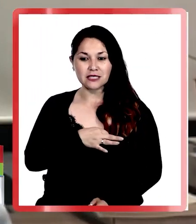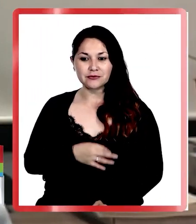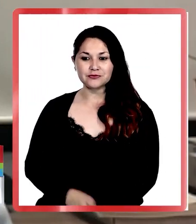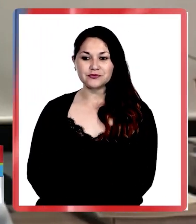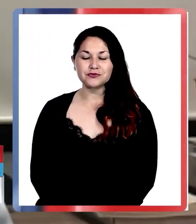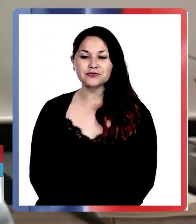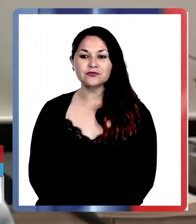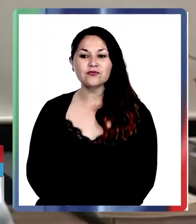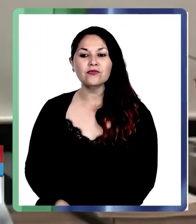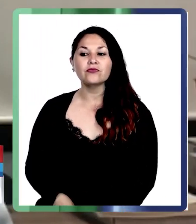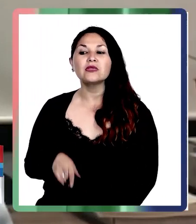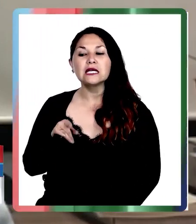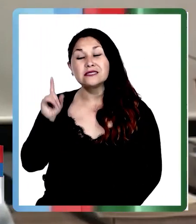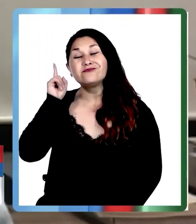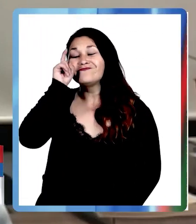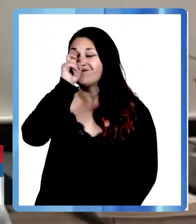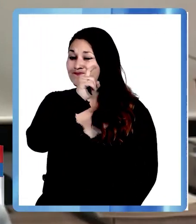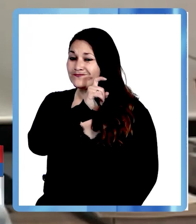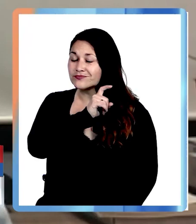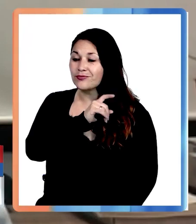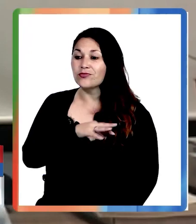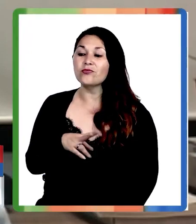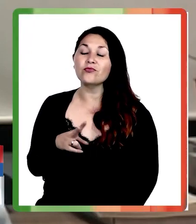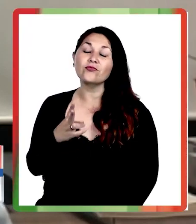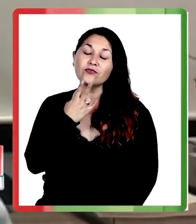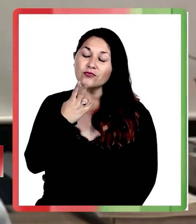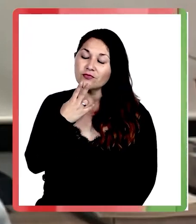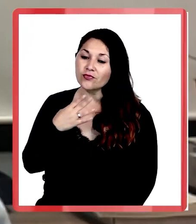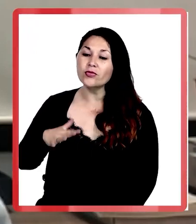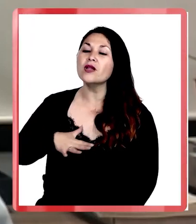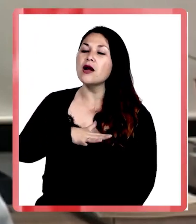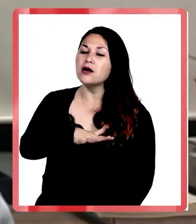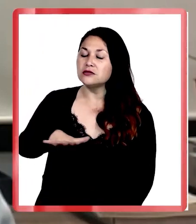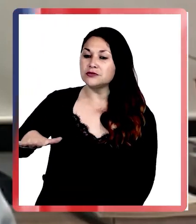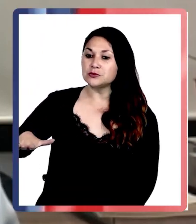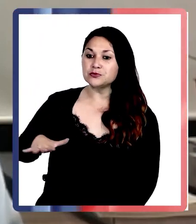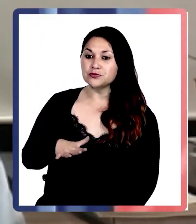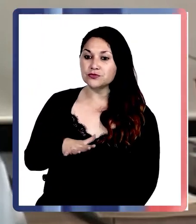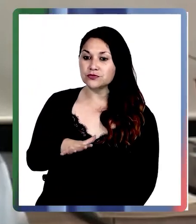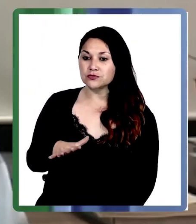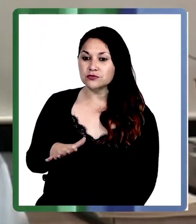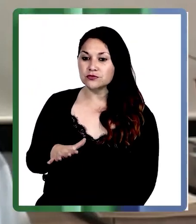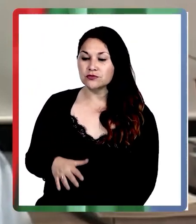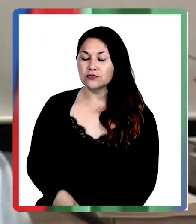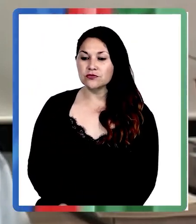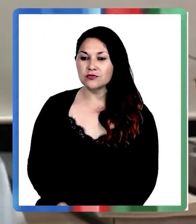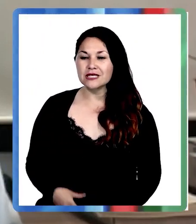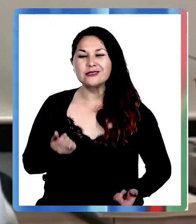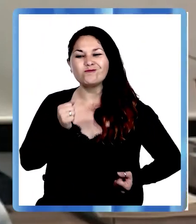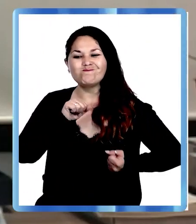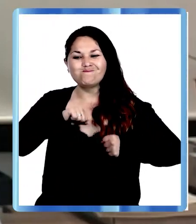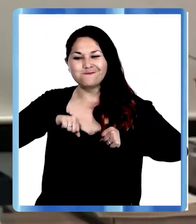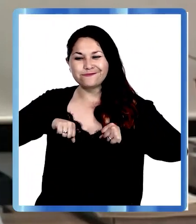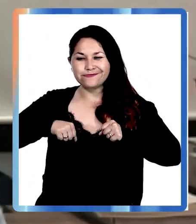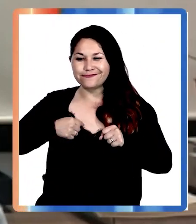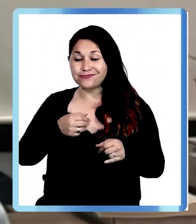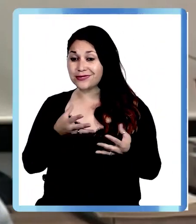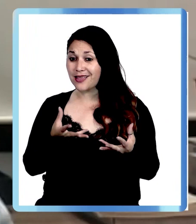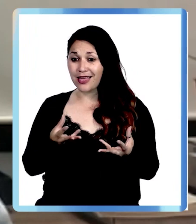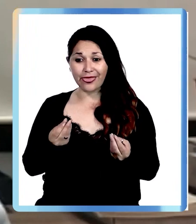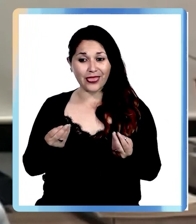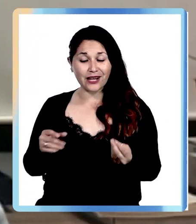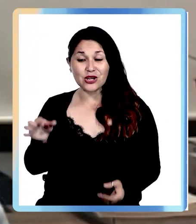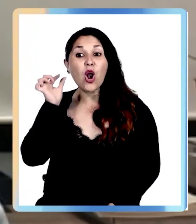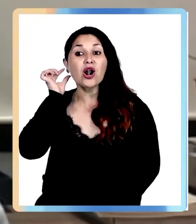Aguilera, está bastante complicado. O sea, está viviendo una situación bastante estresante